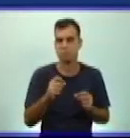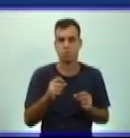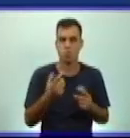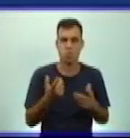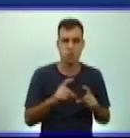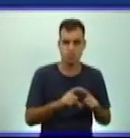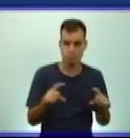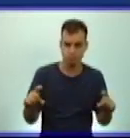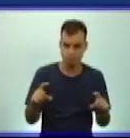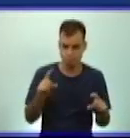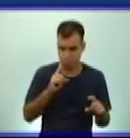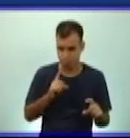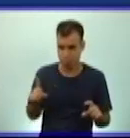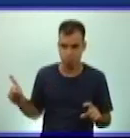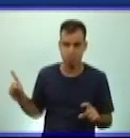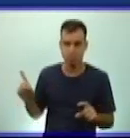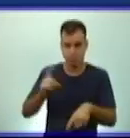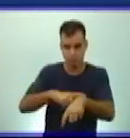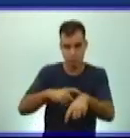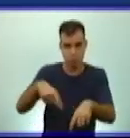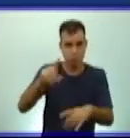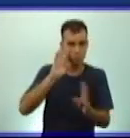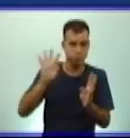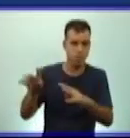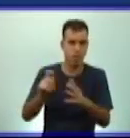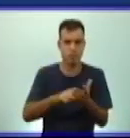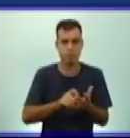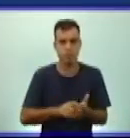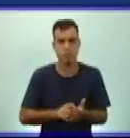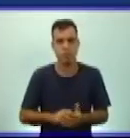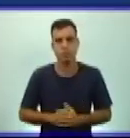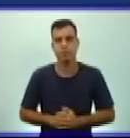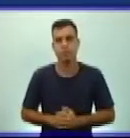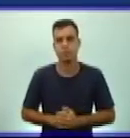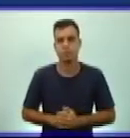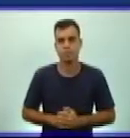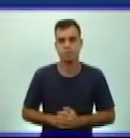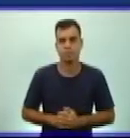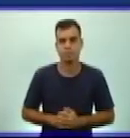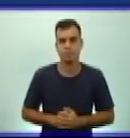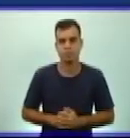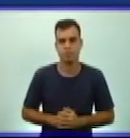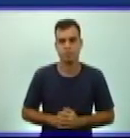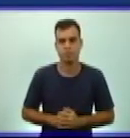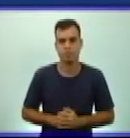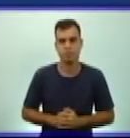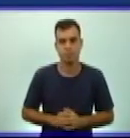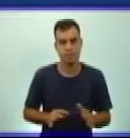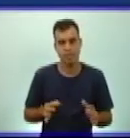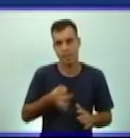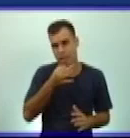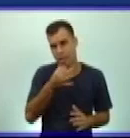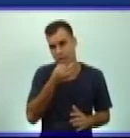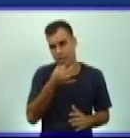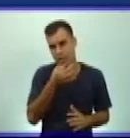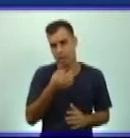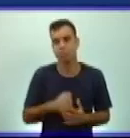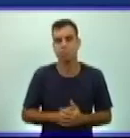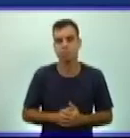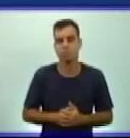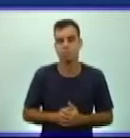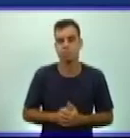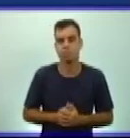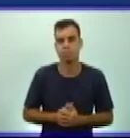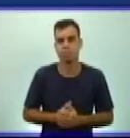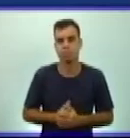aceleración tangencial. Les doy unos segundos para que tomen como nota este concepto y al regreso estaremos explicando y